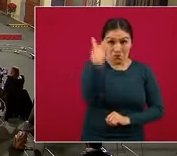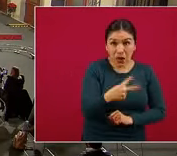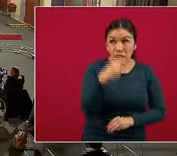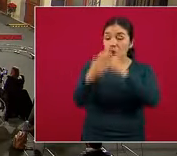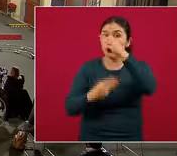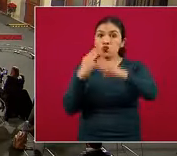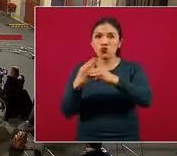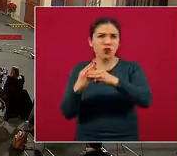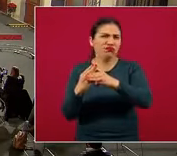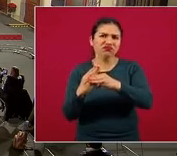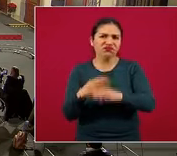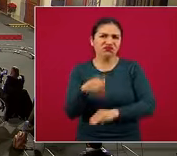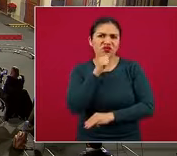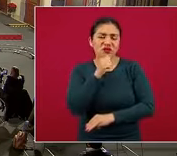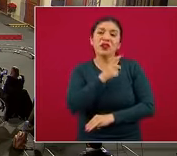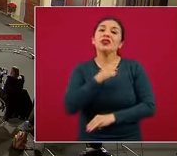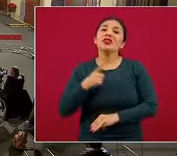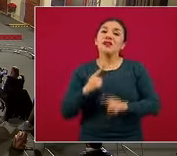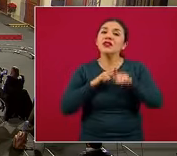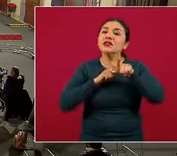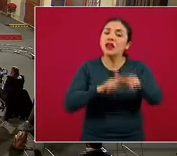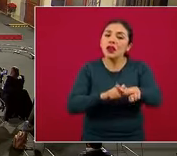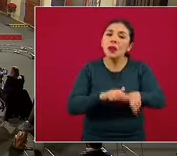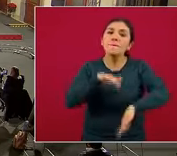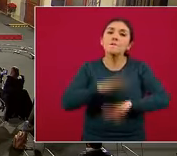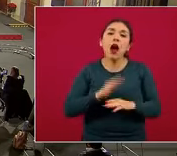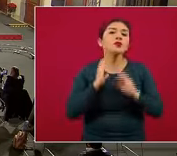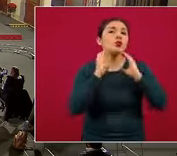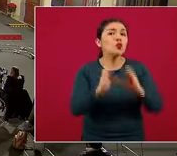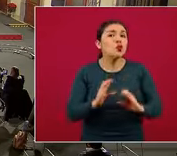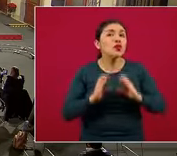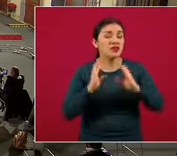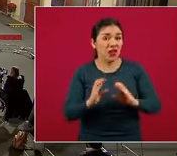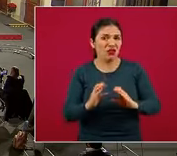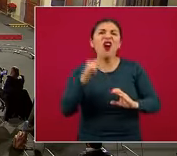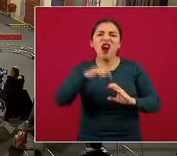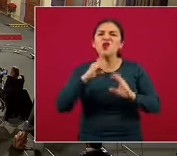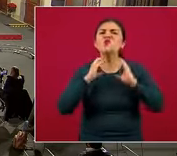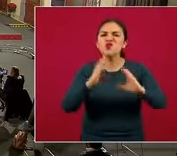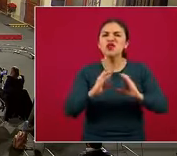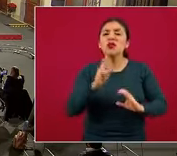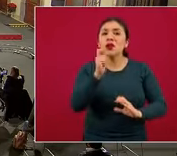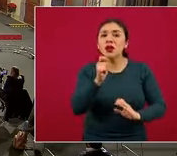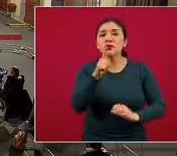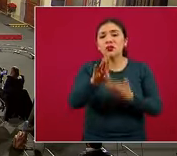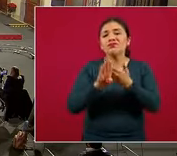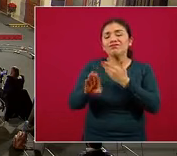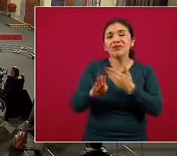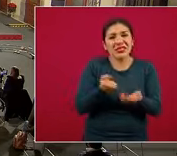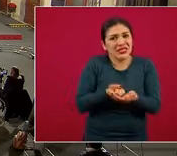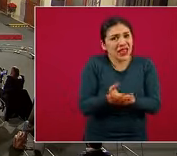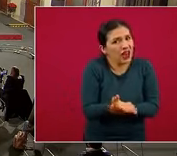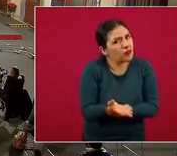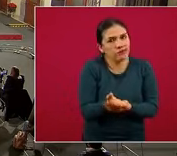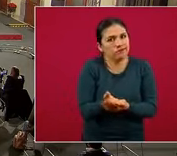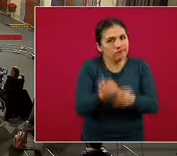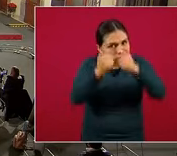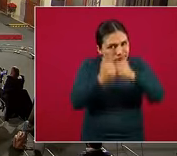mundo, que tenemos que seguir con cautela, y la cautela lo que quiere decir es evitar salir,